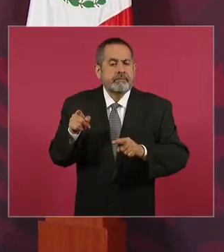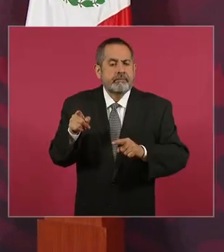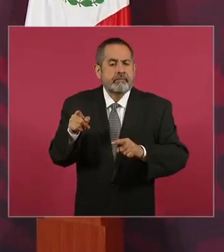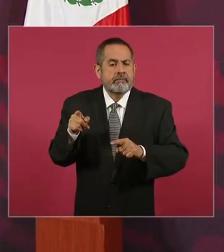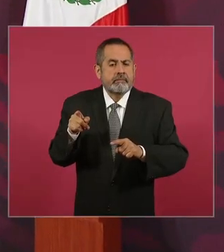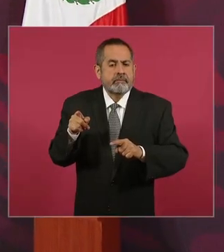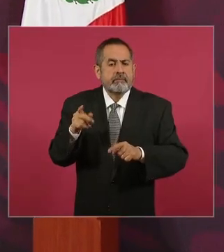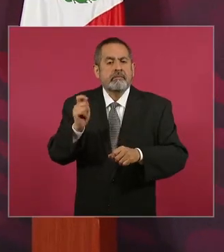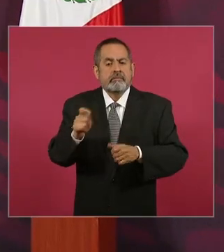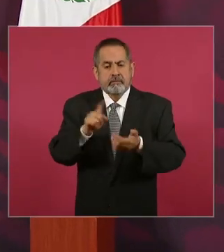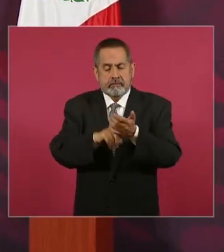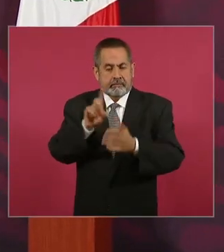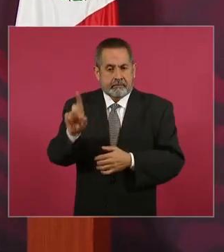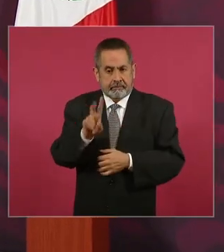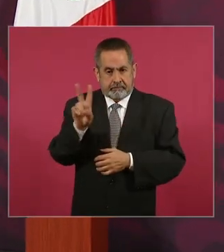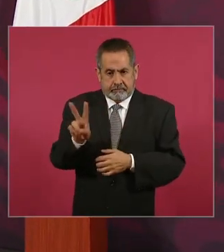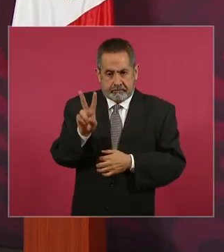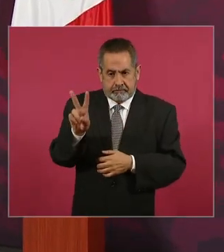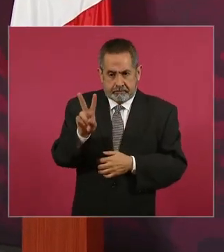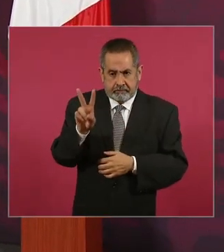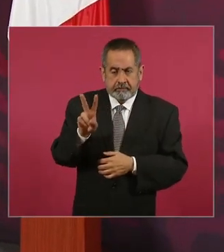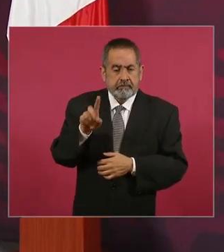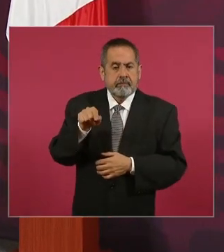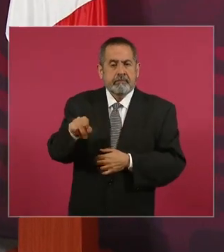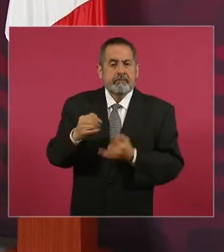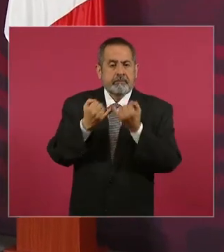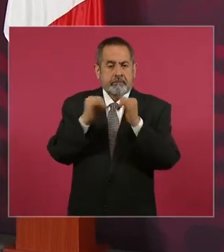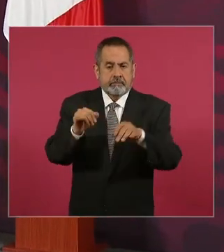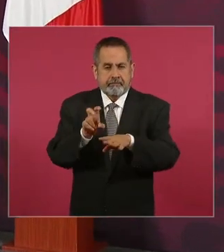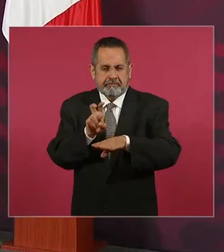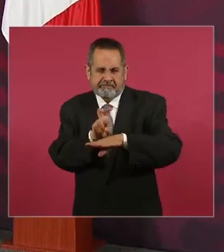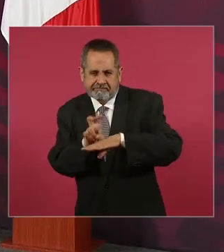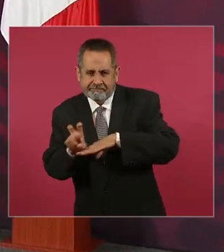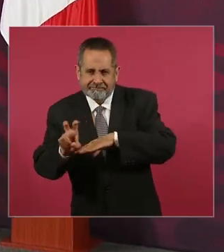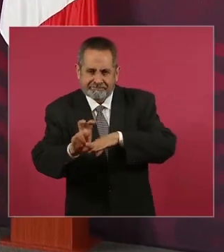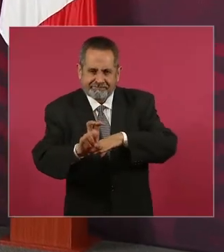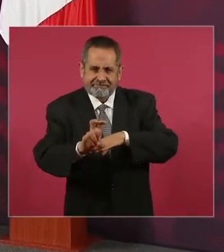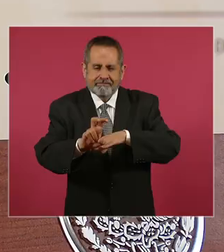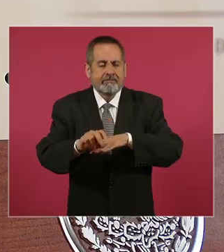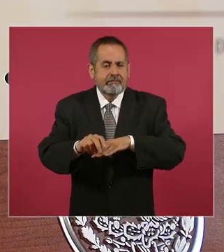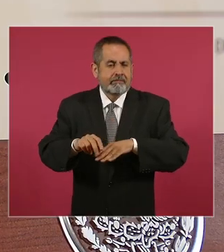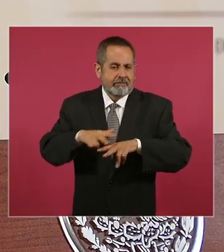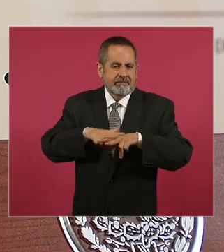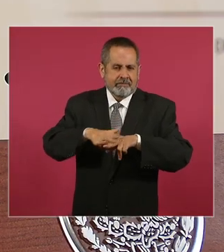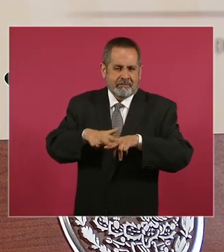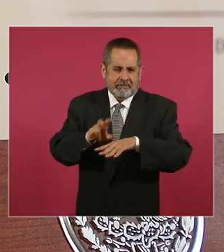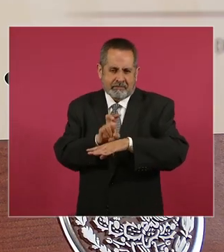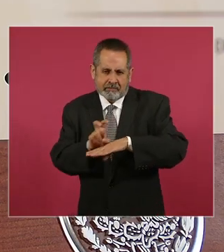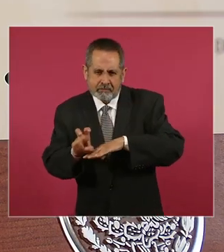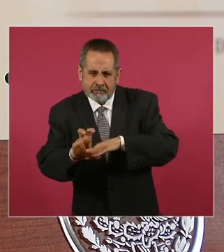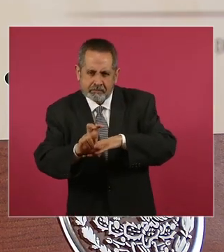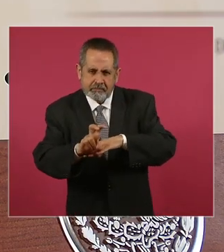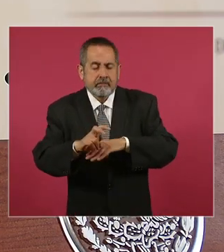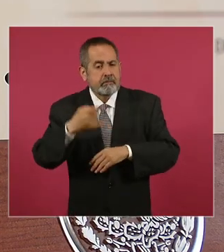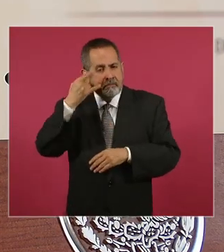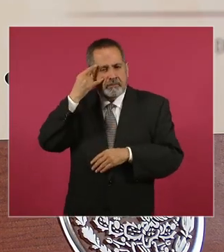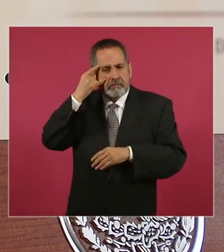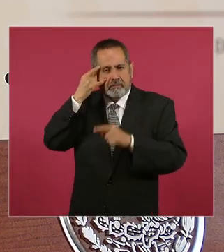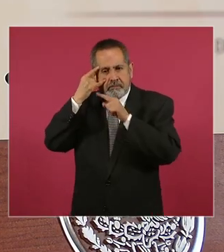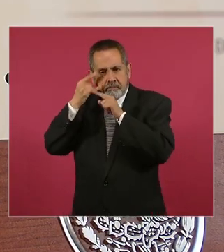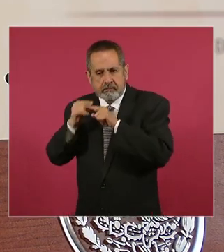el viernes vamos a inaugurar el Tren Maya de Campeche a